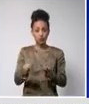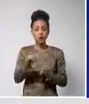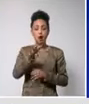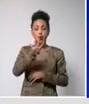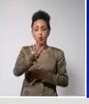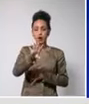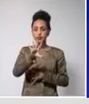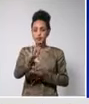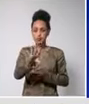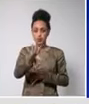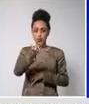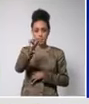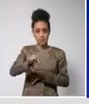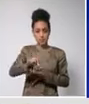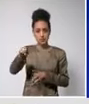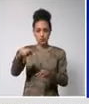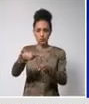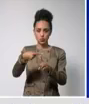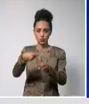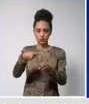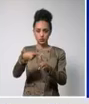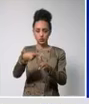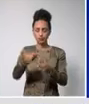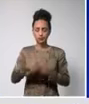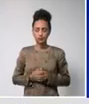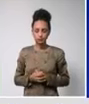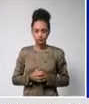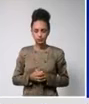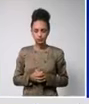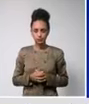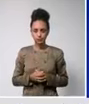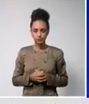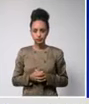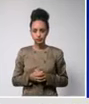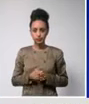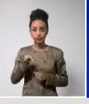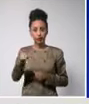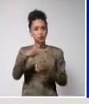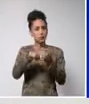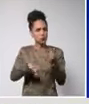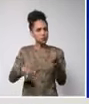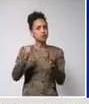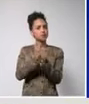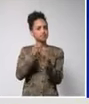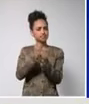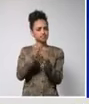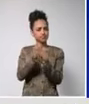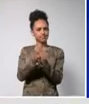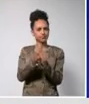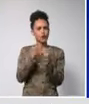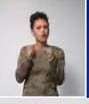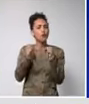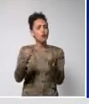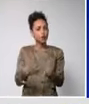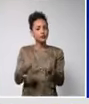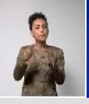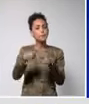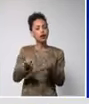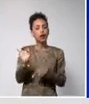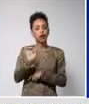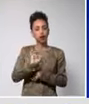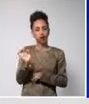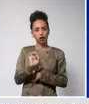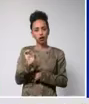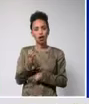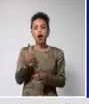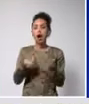45 casos autóctonos. Esta provincia están trabajando duro, pero todavía